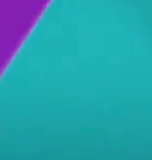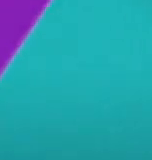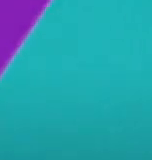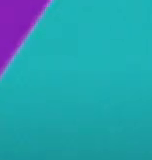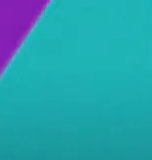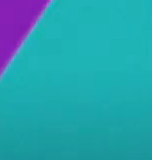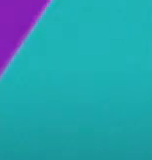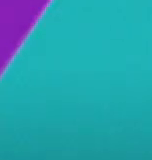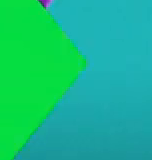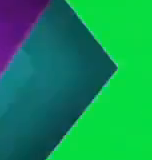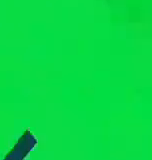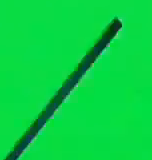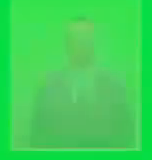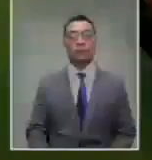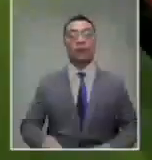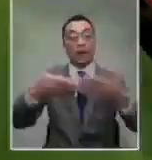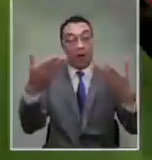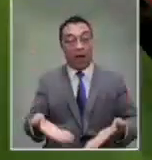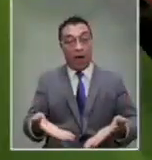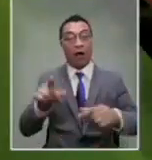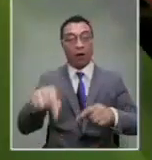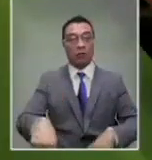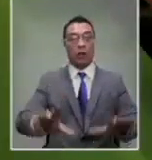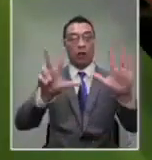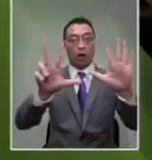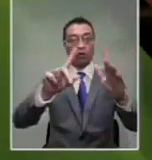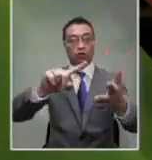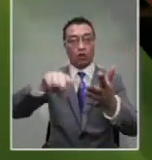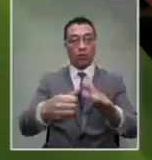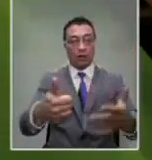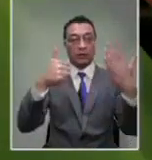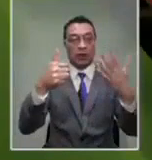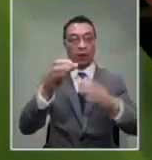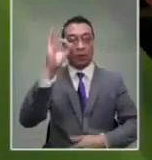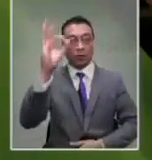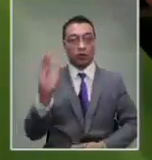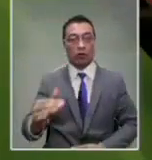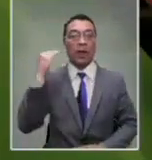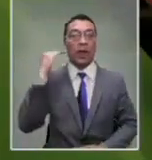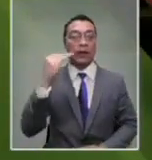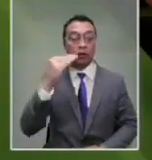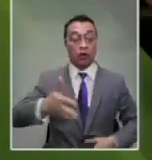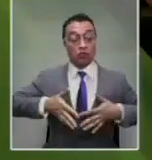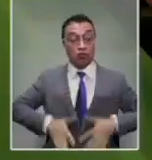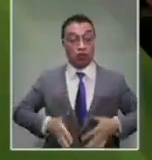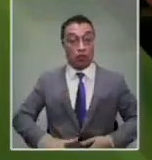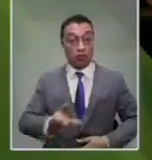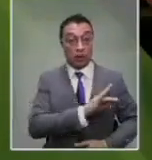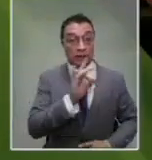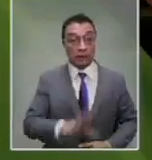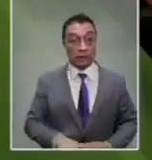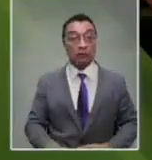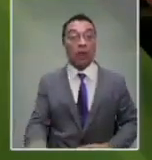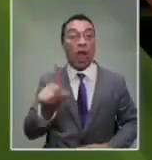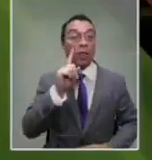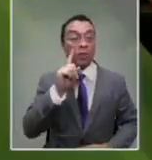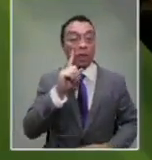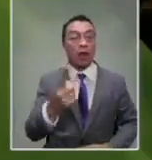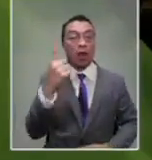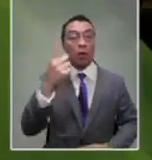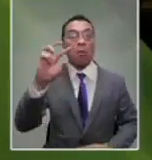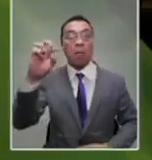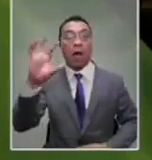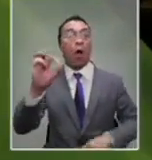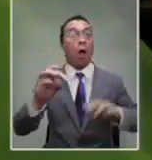Mirada Central. En la actualidad, un 8,6% de los niños nacidos en Chile tienen